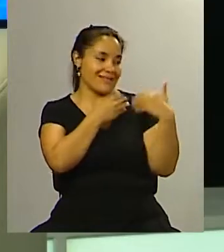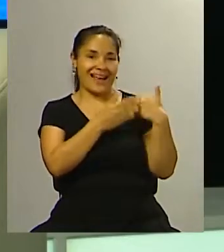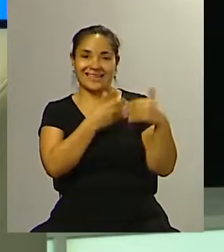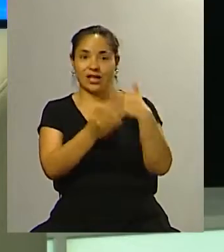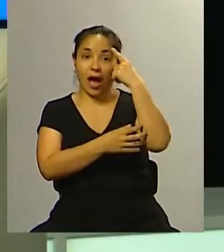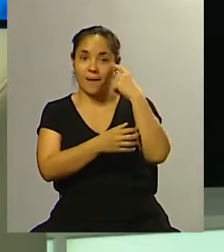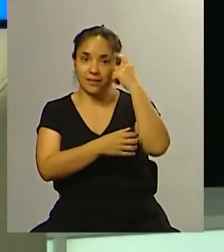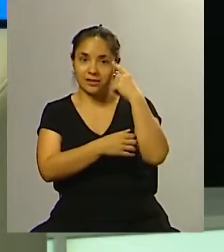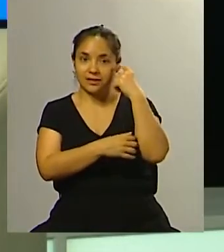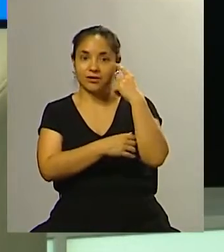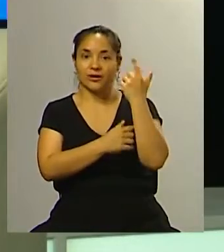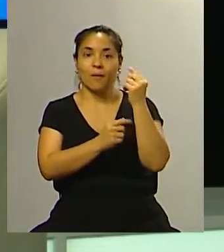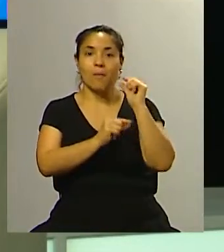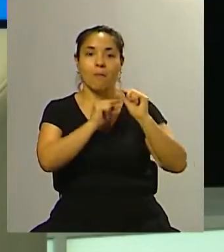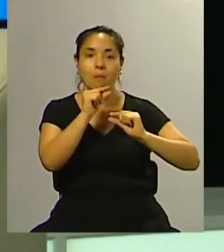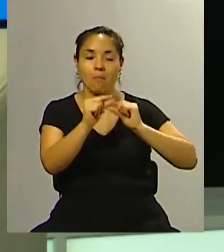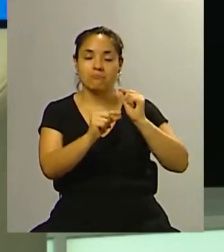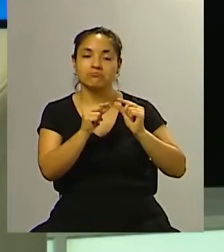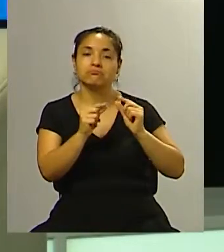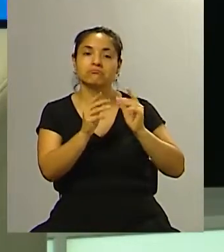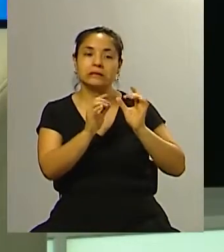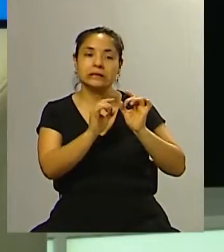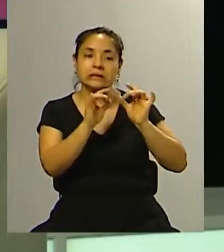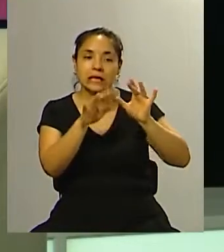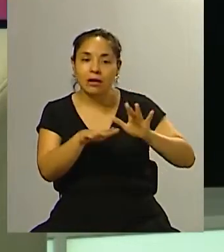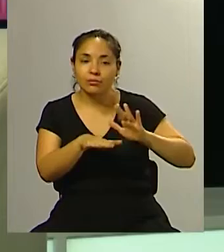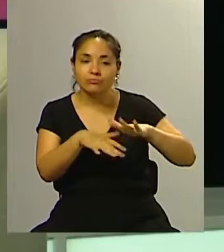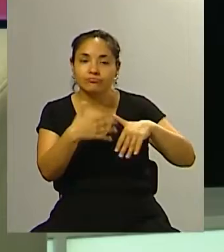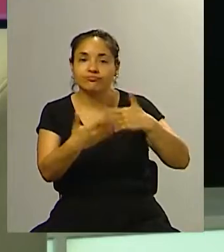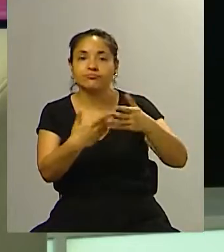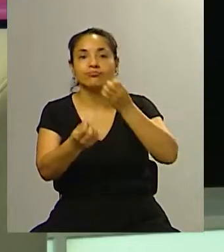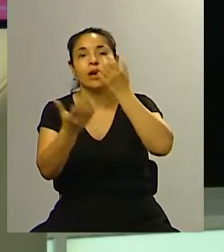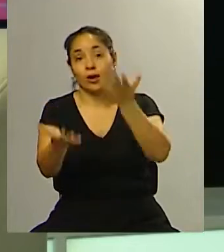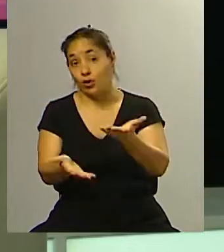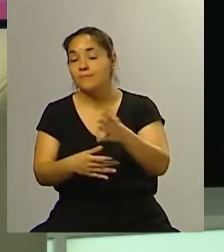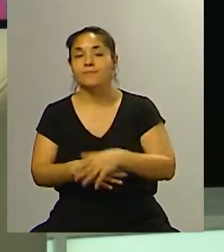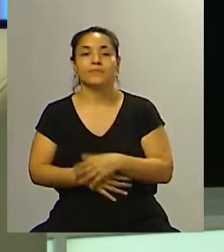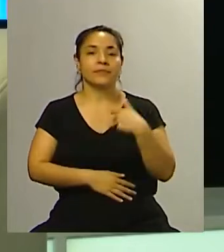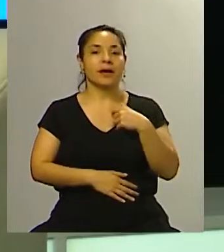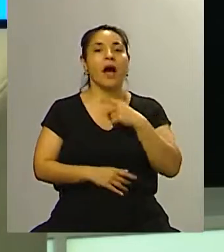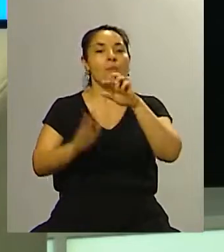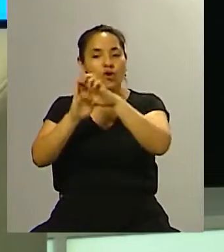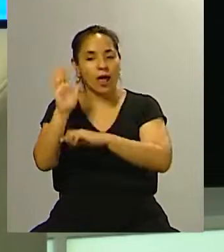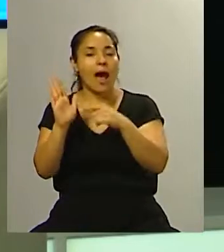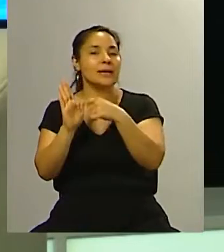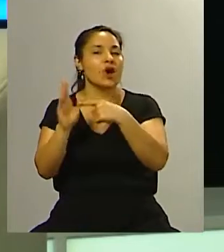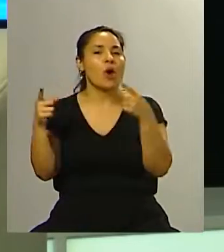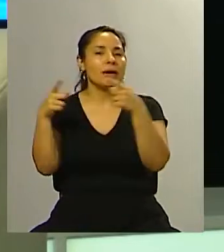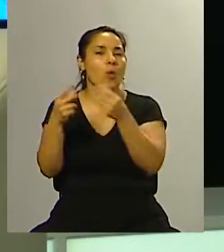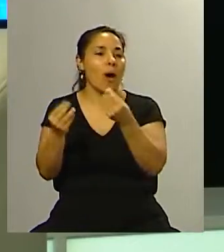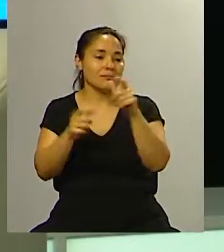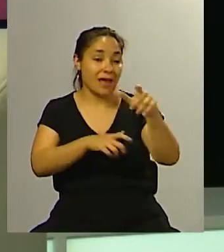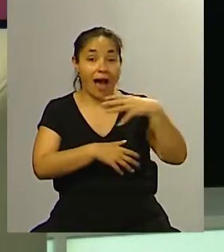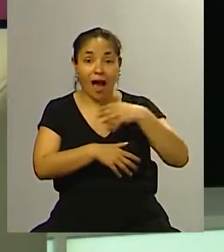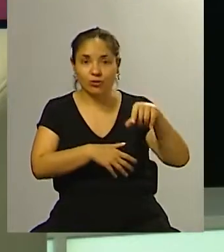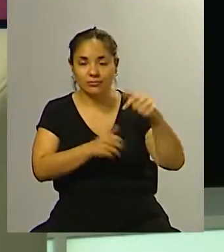han visto más debilitadas, ¿no? Entonces hay programas específicos que los que buscan es acompañarlos para poder